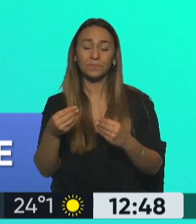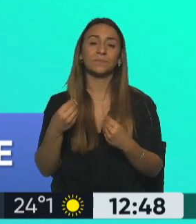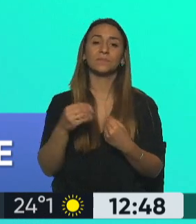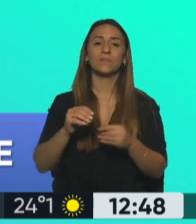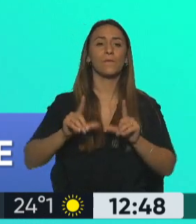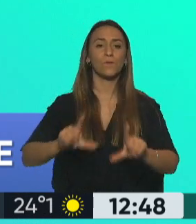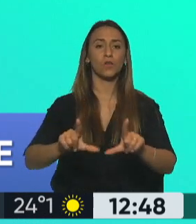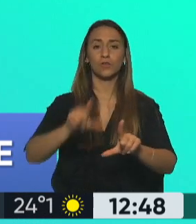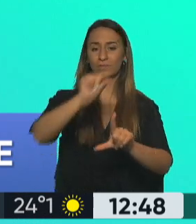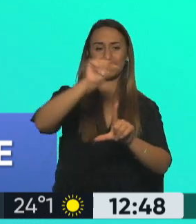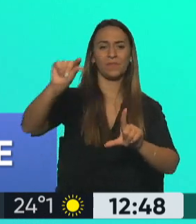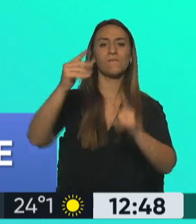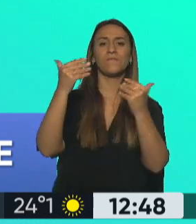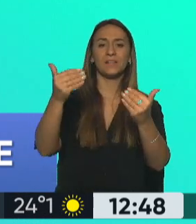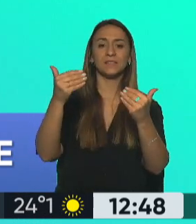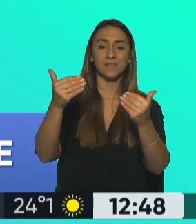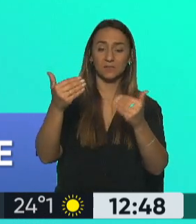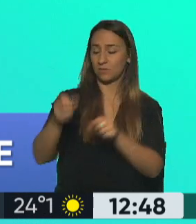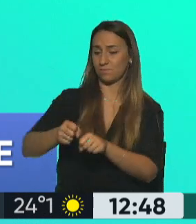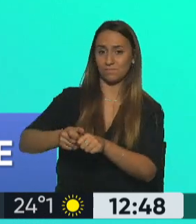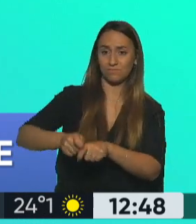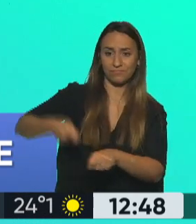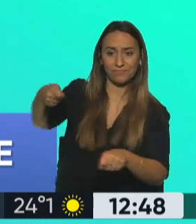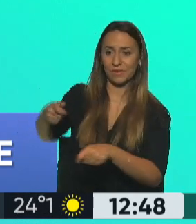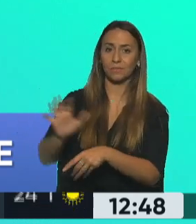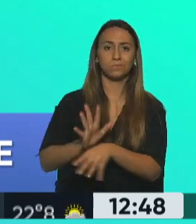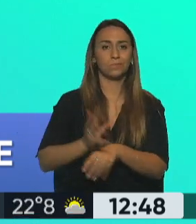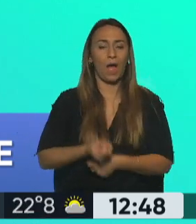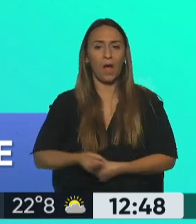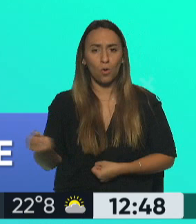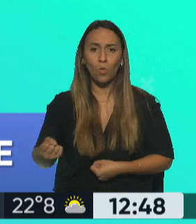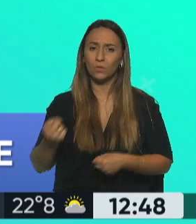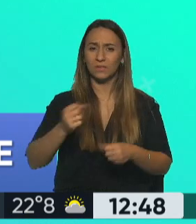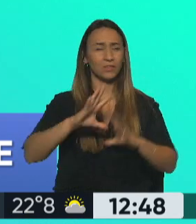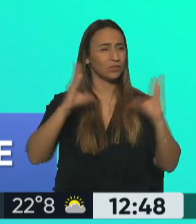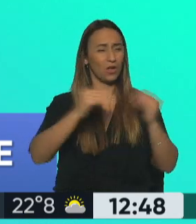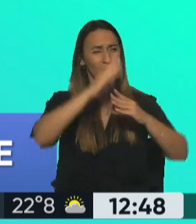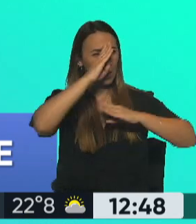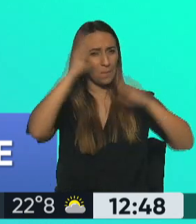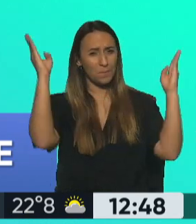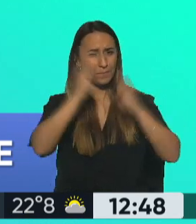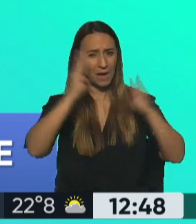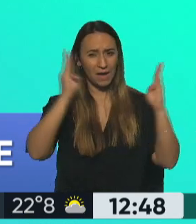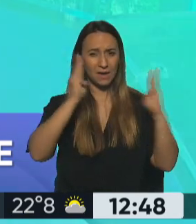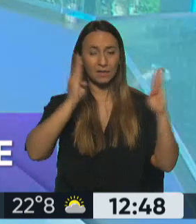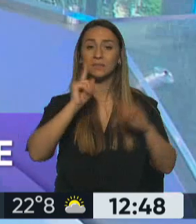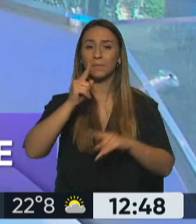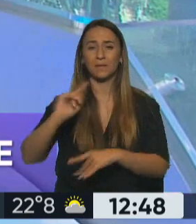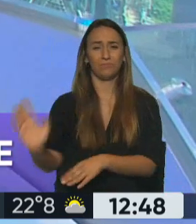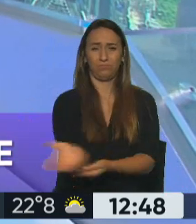manera llevó, entre otros, bueno, esto de hablar de un ajuste, de hablar de dinamitar todo y también de aplicar la motosierra.